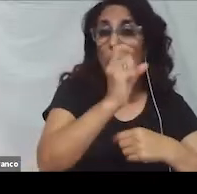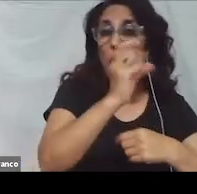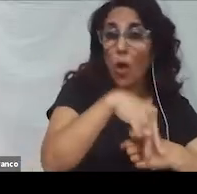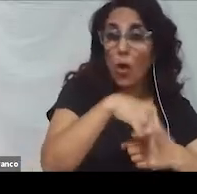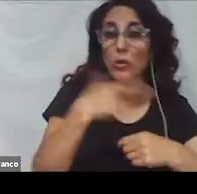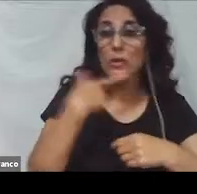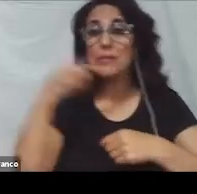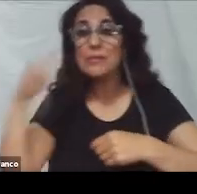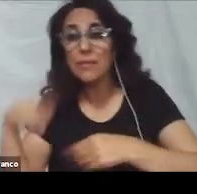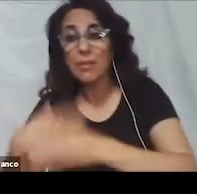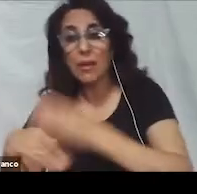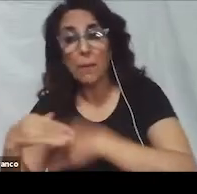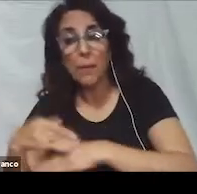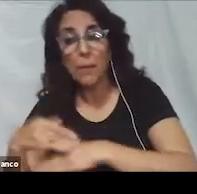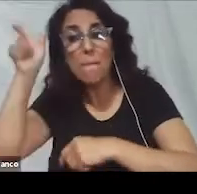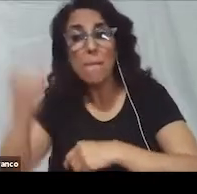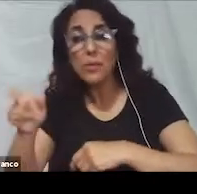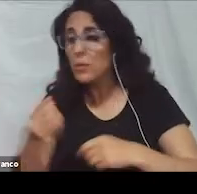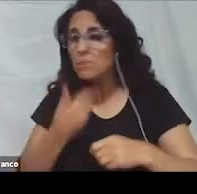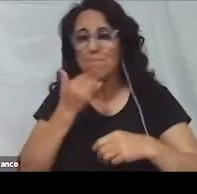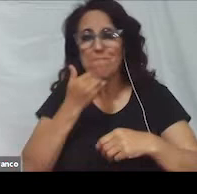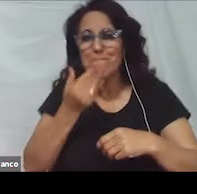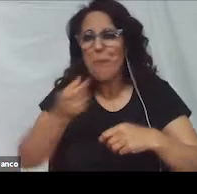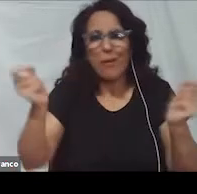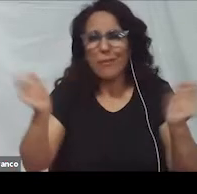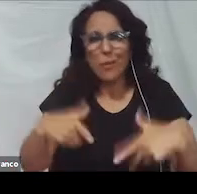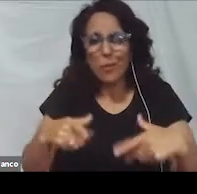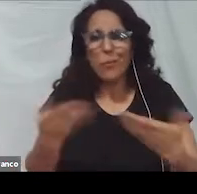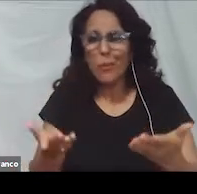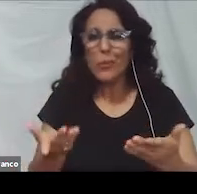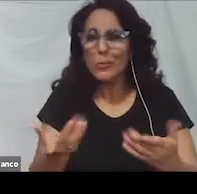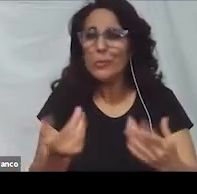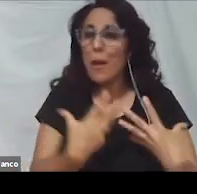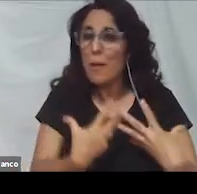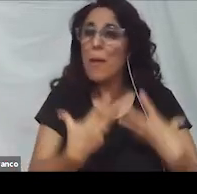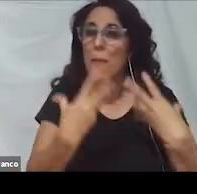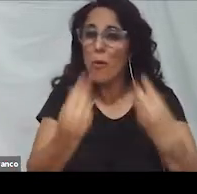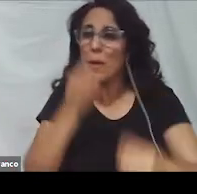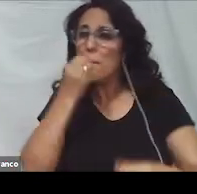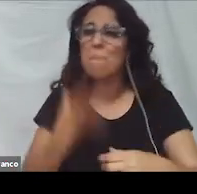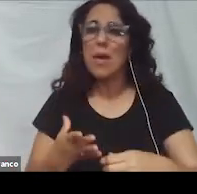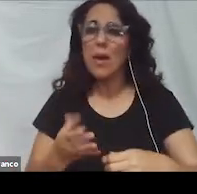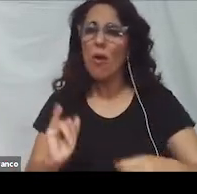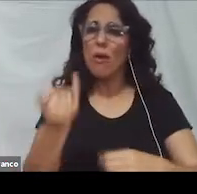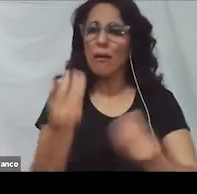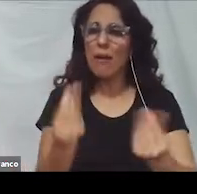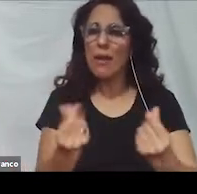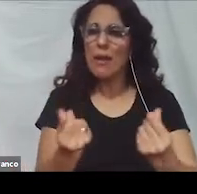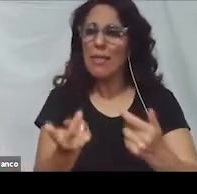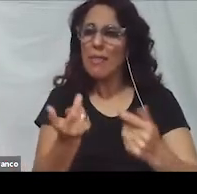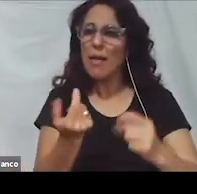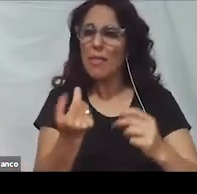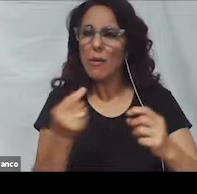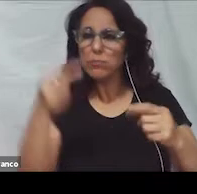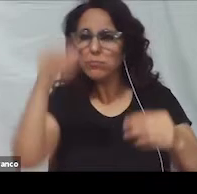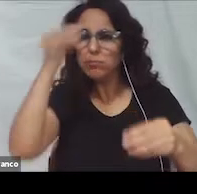Cualquier usuario, sea la condición que sea que tenga, va a sentirse beneficiado si nuestro sitio es accesible.